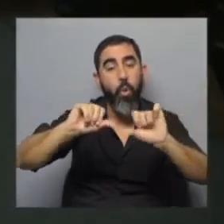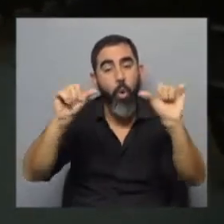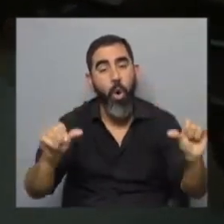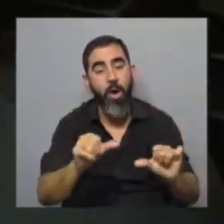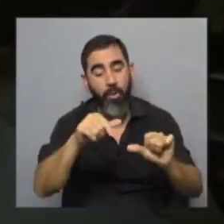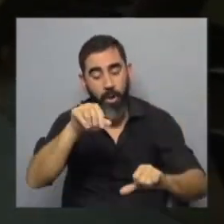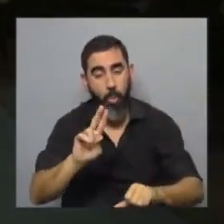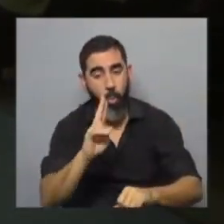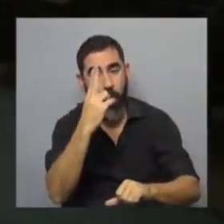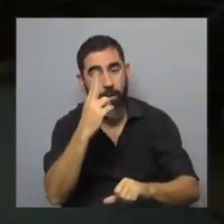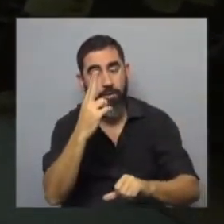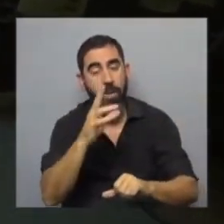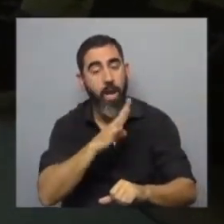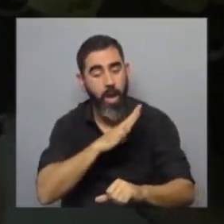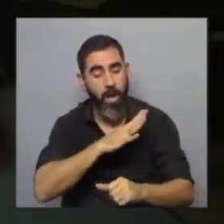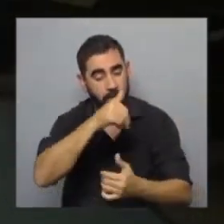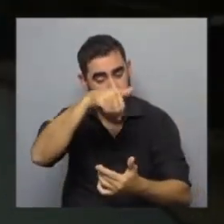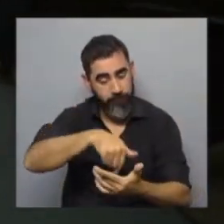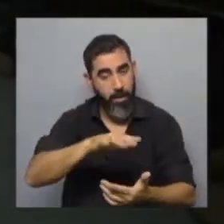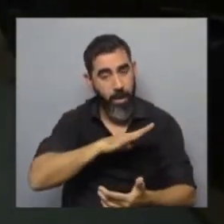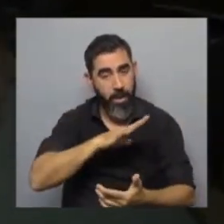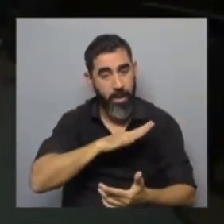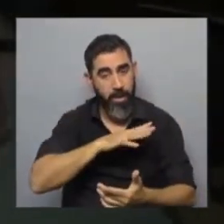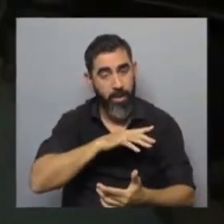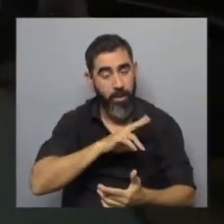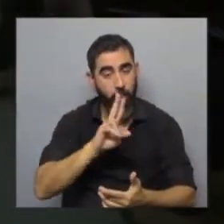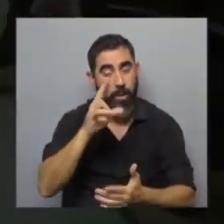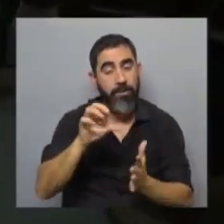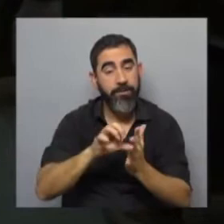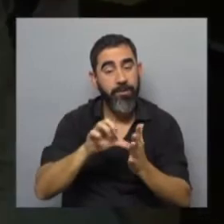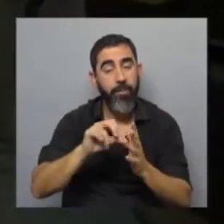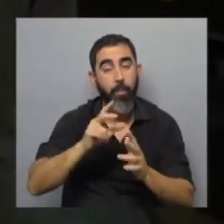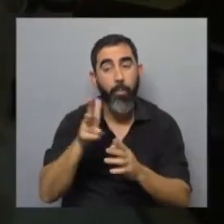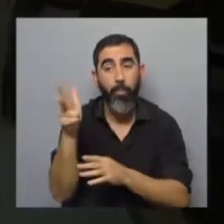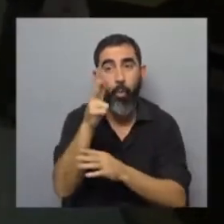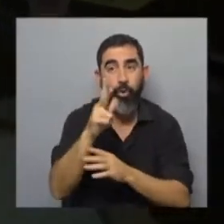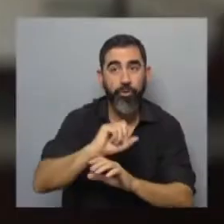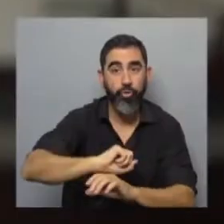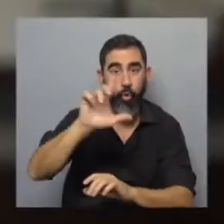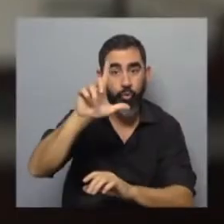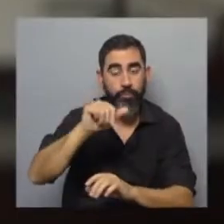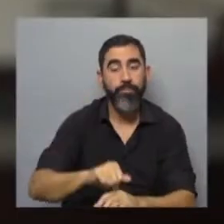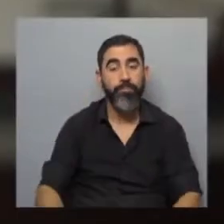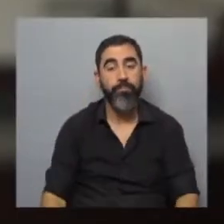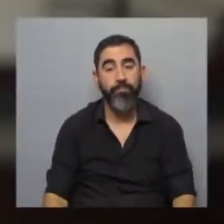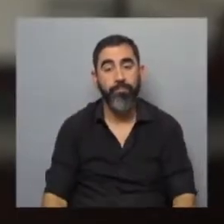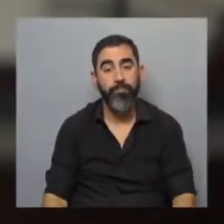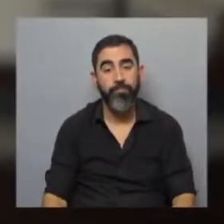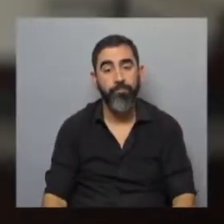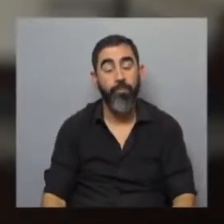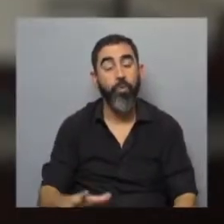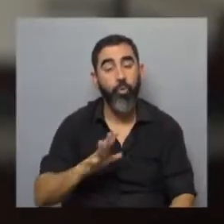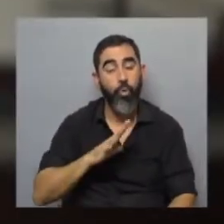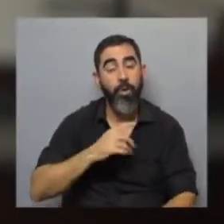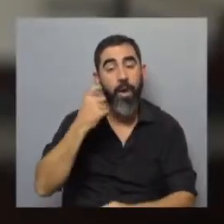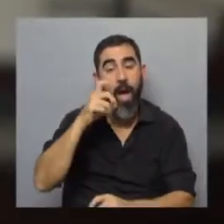locales la existencia de nuestro sistema de proyección, que aún hay